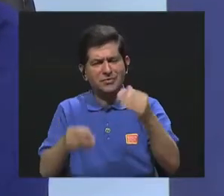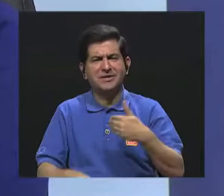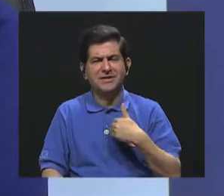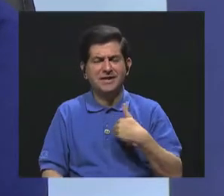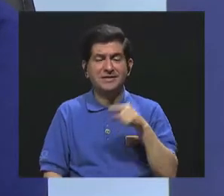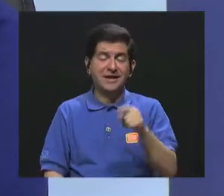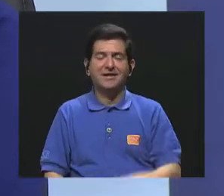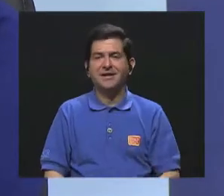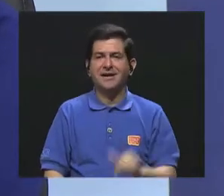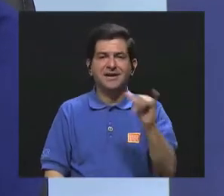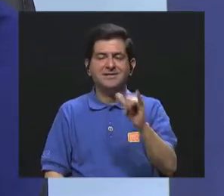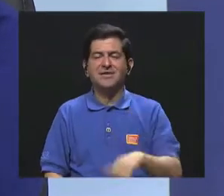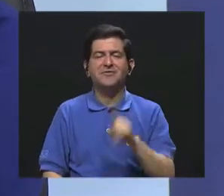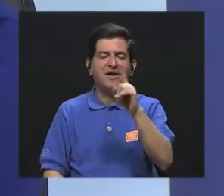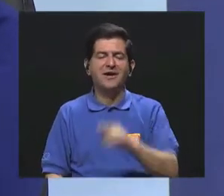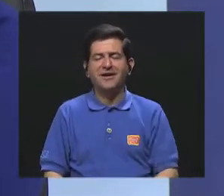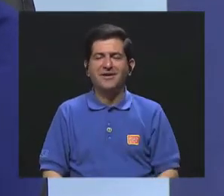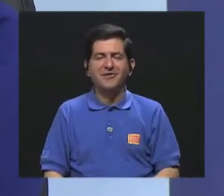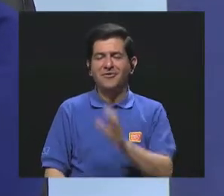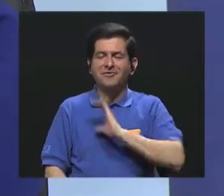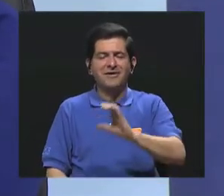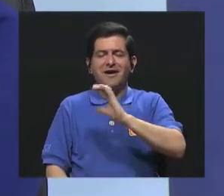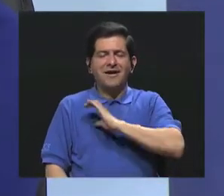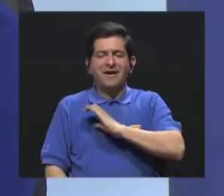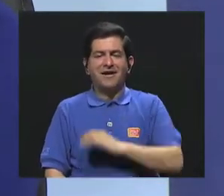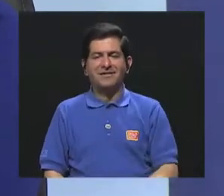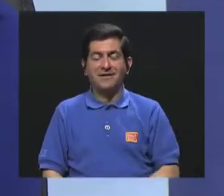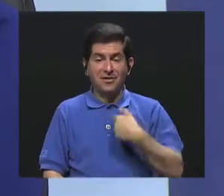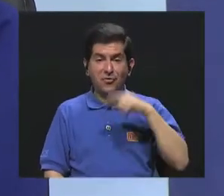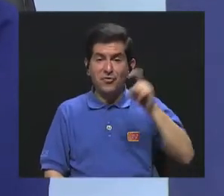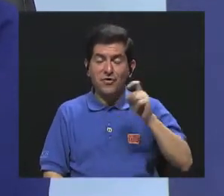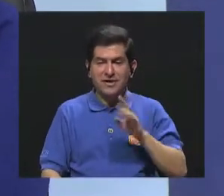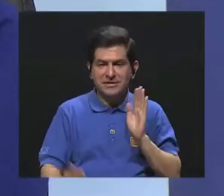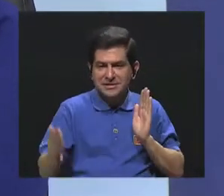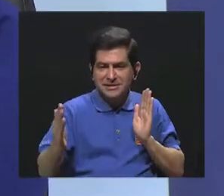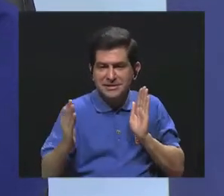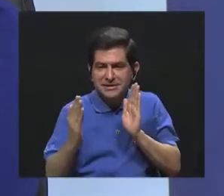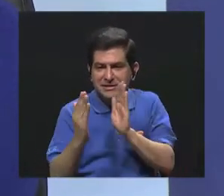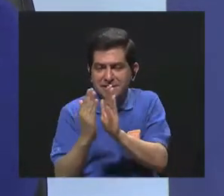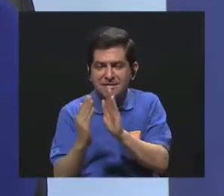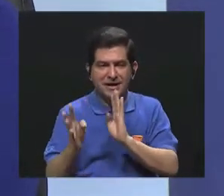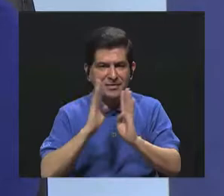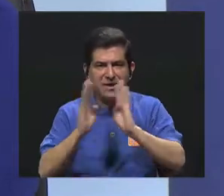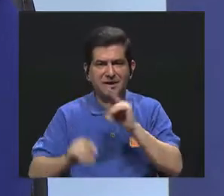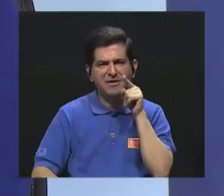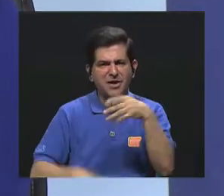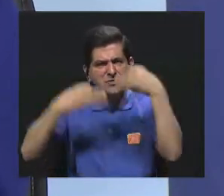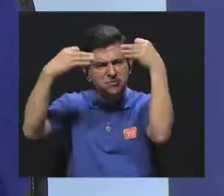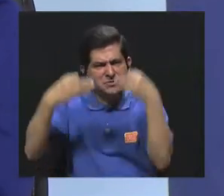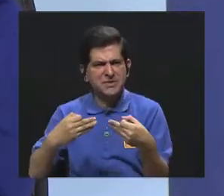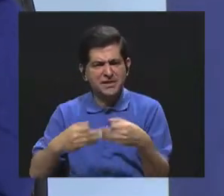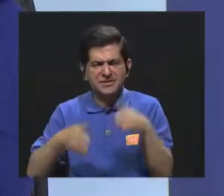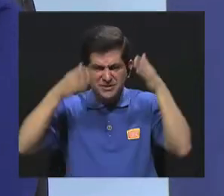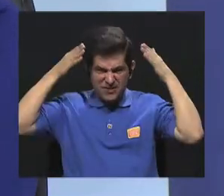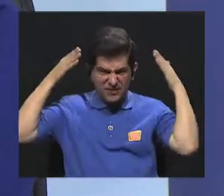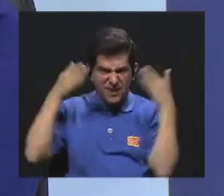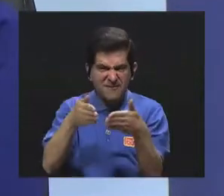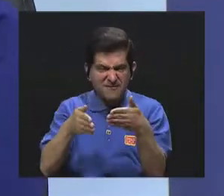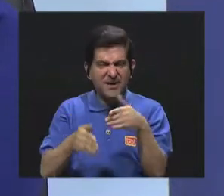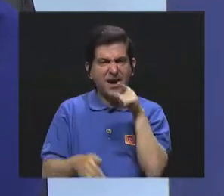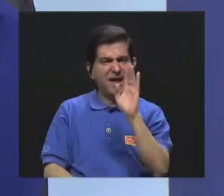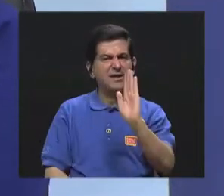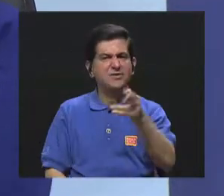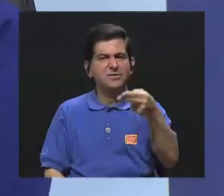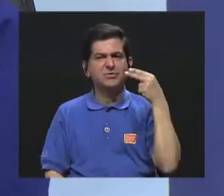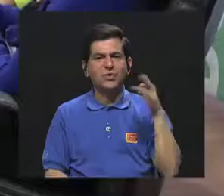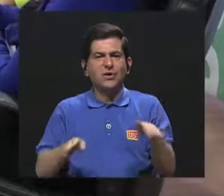este ángel que uno lo ve y necesariamente tiene como que acercarse y hablar con él. ¿Cómo decidiste que te ibas a enfocar en él, en su